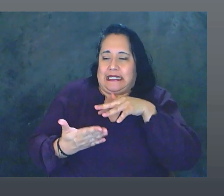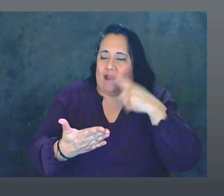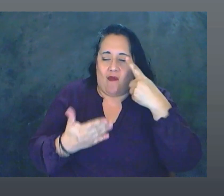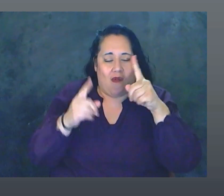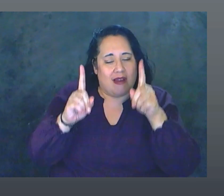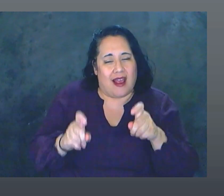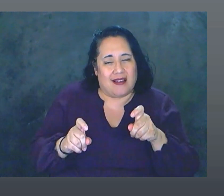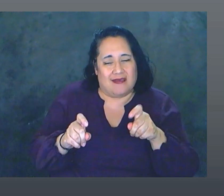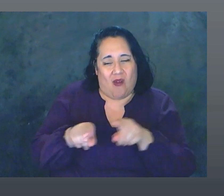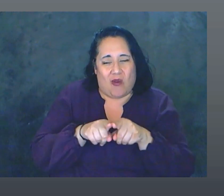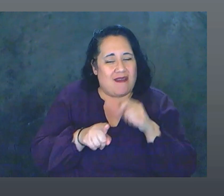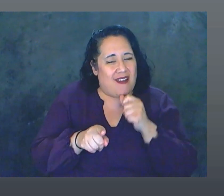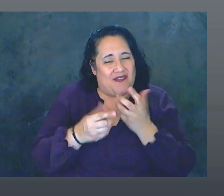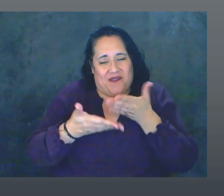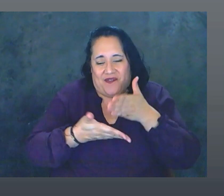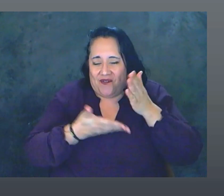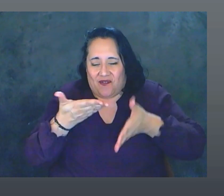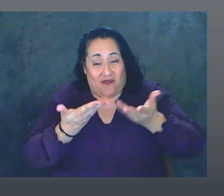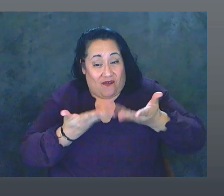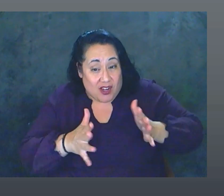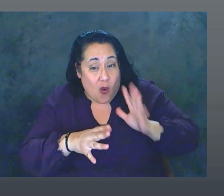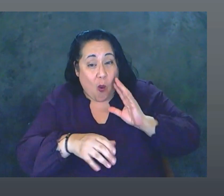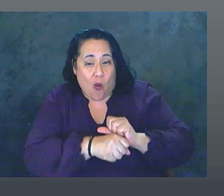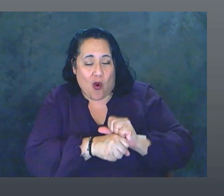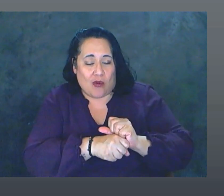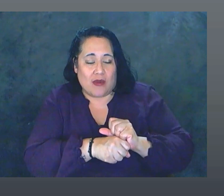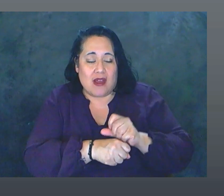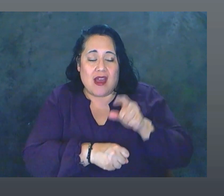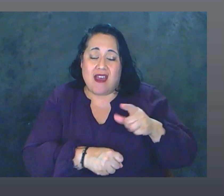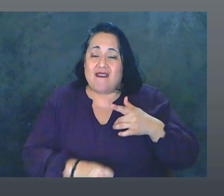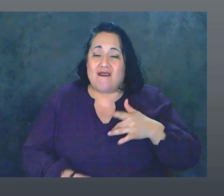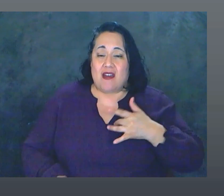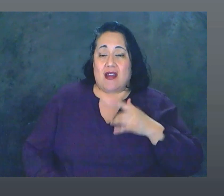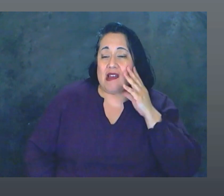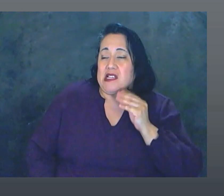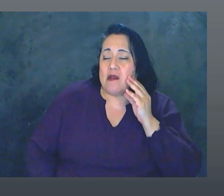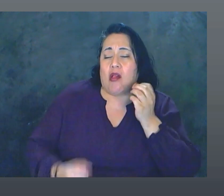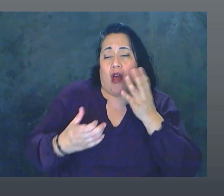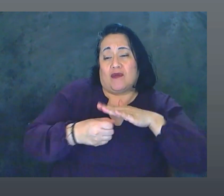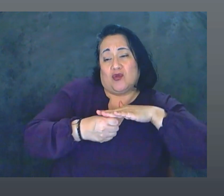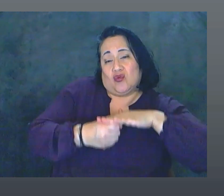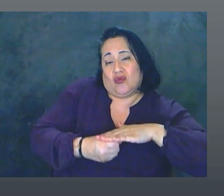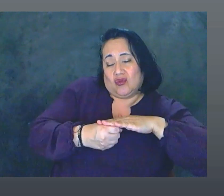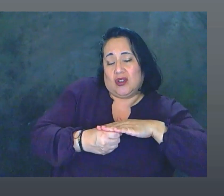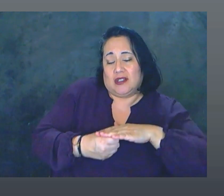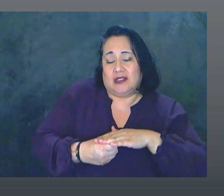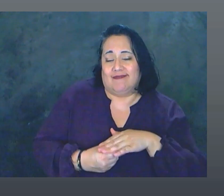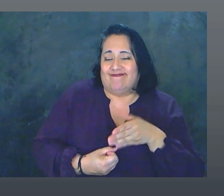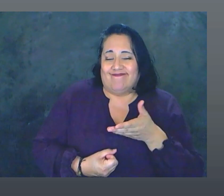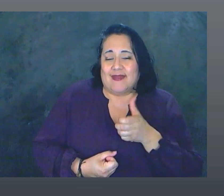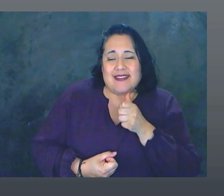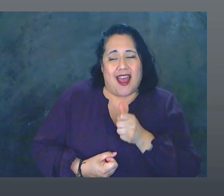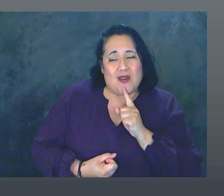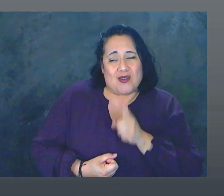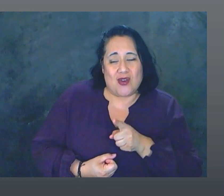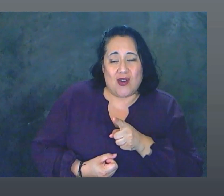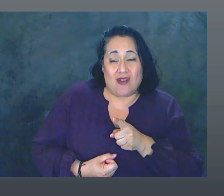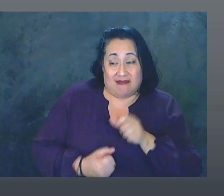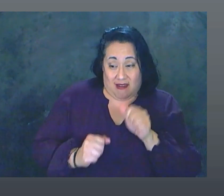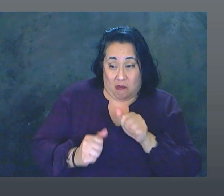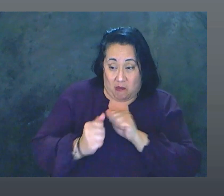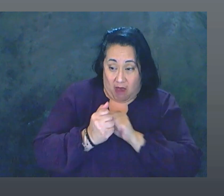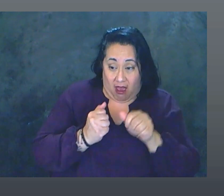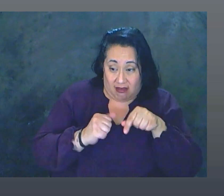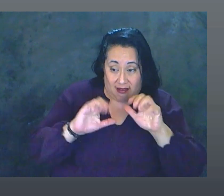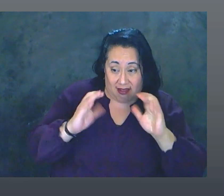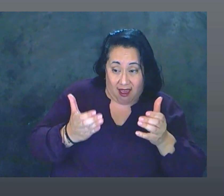el examen ni completó su tarea. Está experimentando mucho estrés y no está seguro de